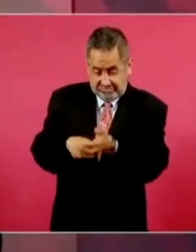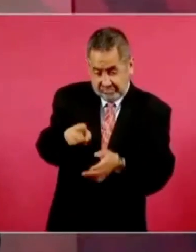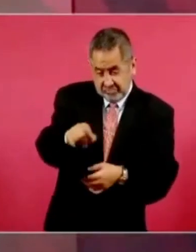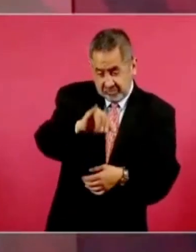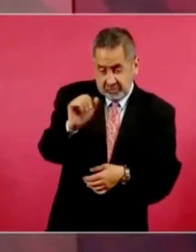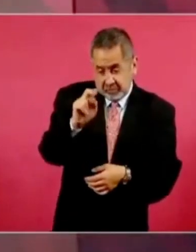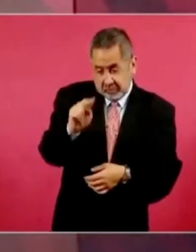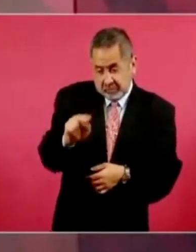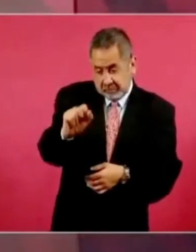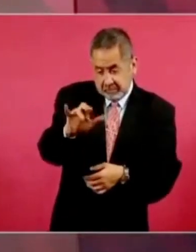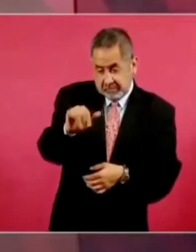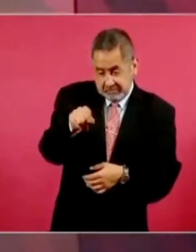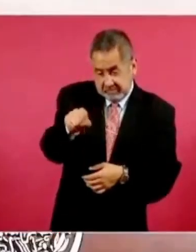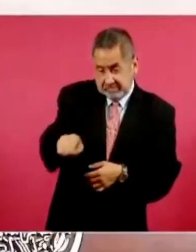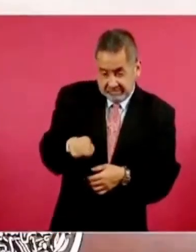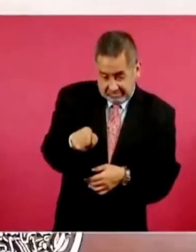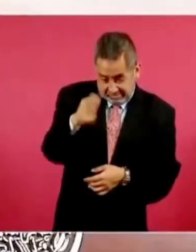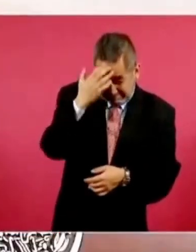Saravia.